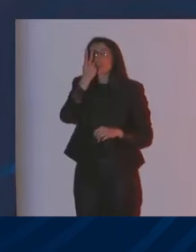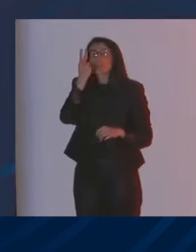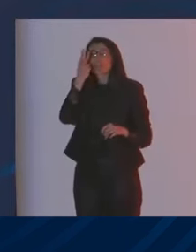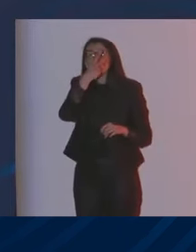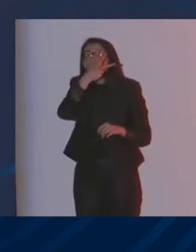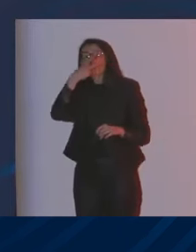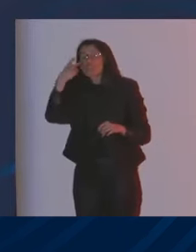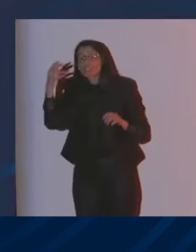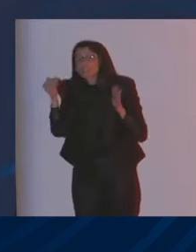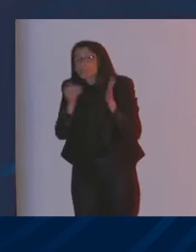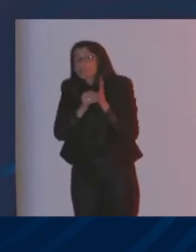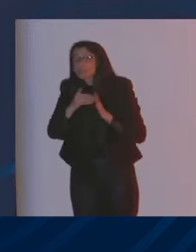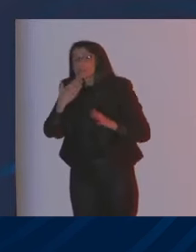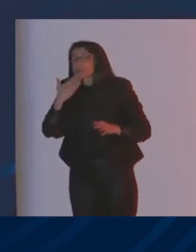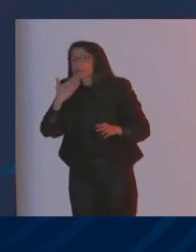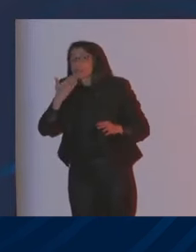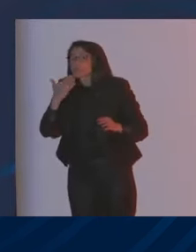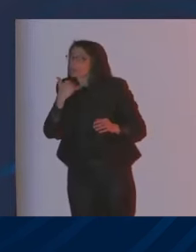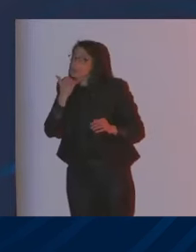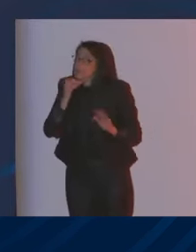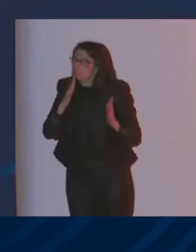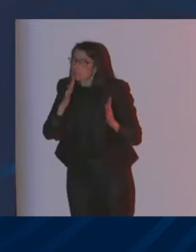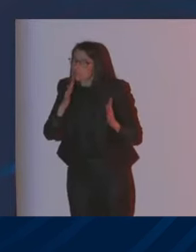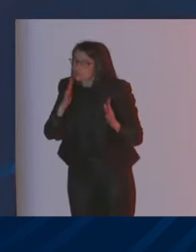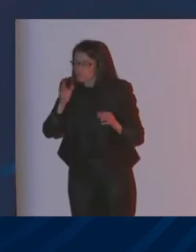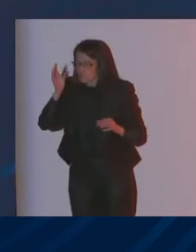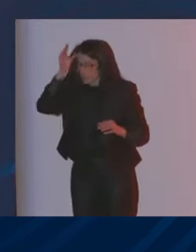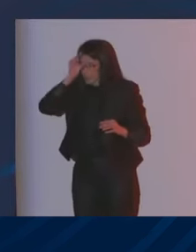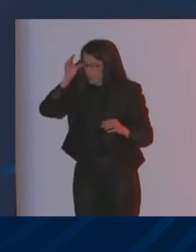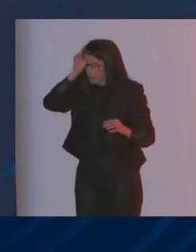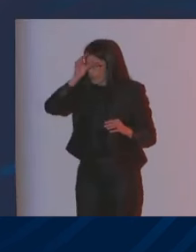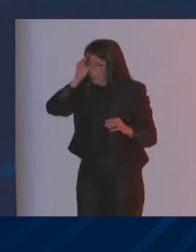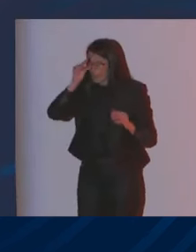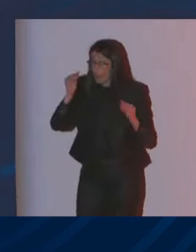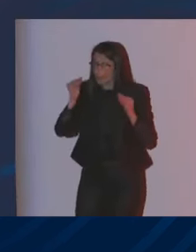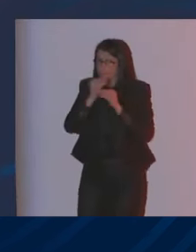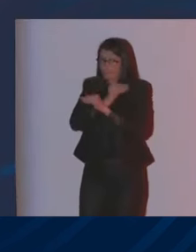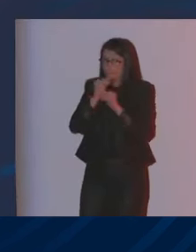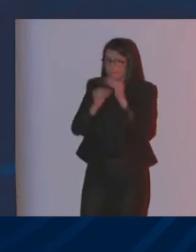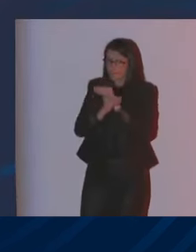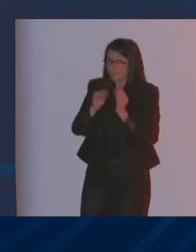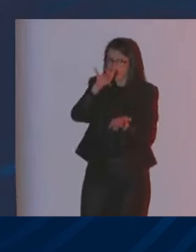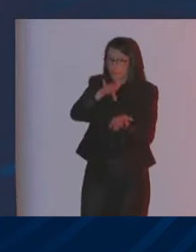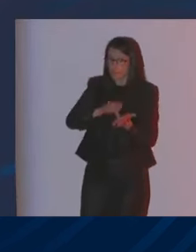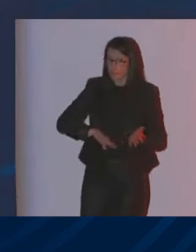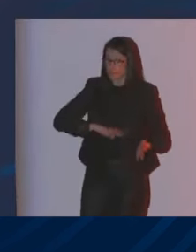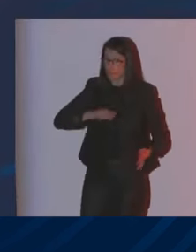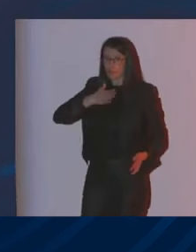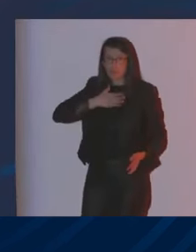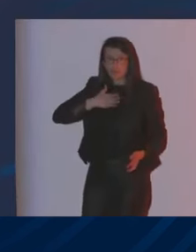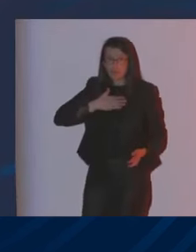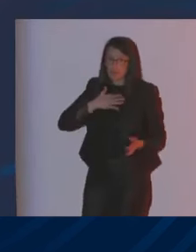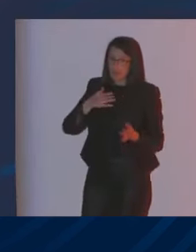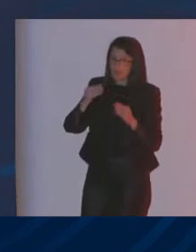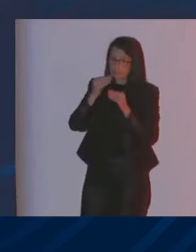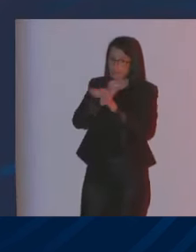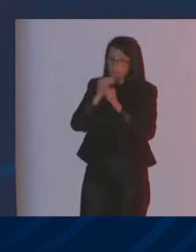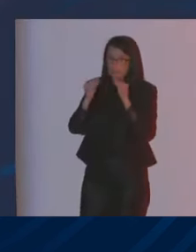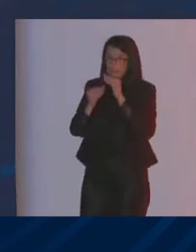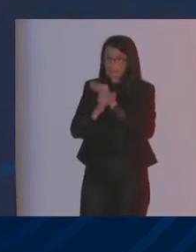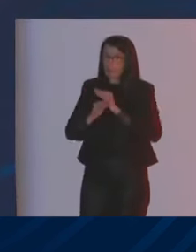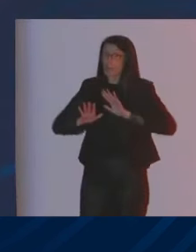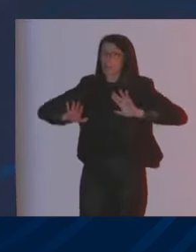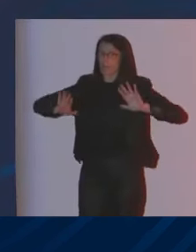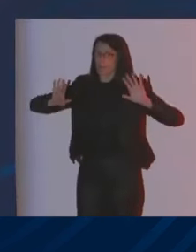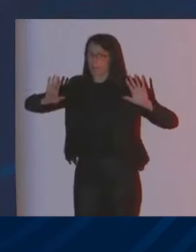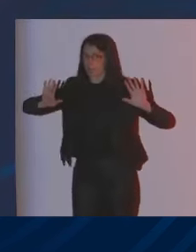200.000, aproximadamente. Ni siquiera la ciencia se pone de acuerdo en la fecha exacta de mi cumpleaños. Pero